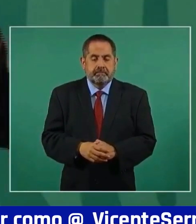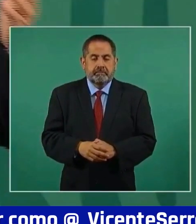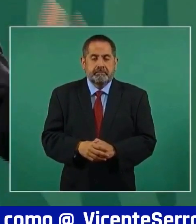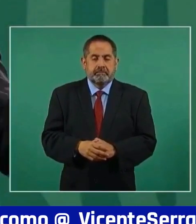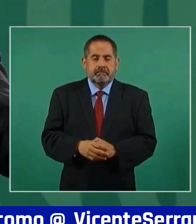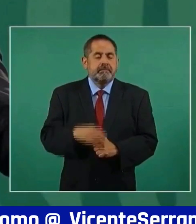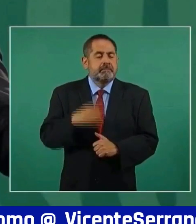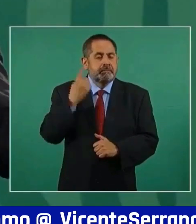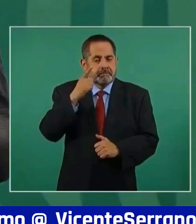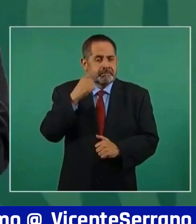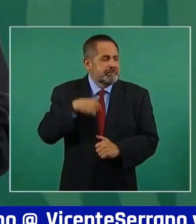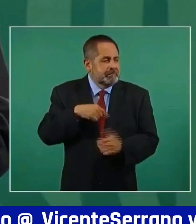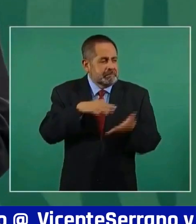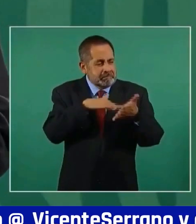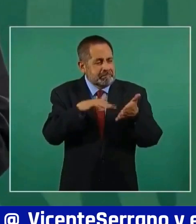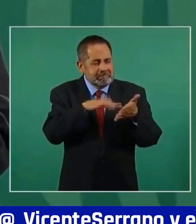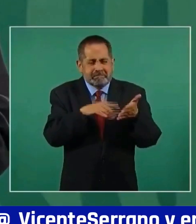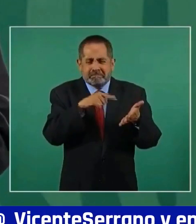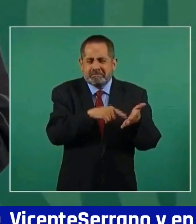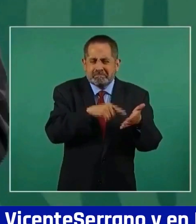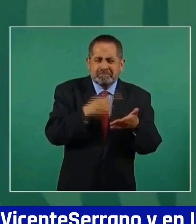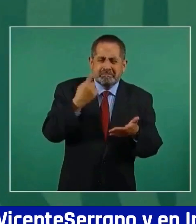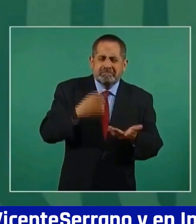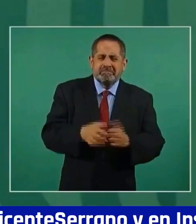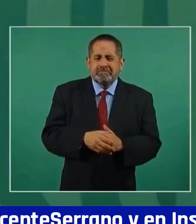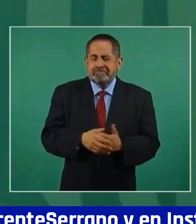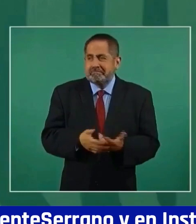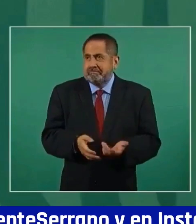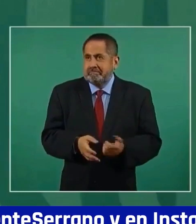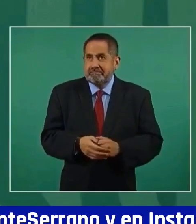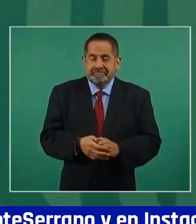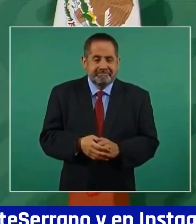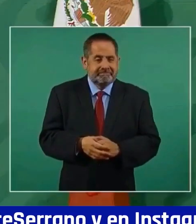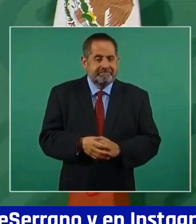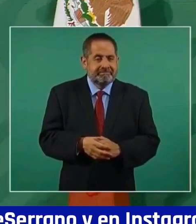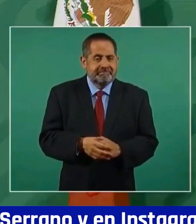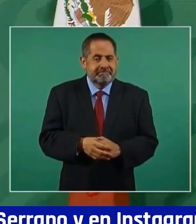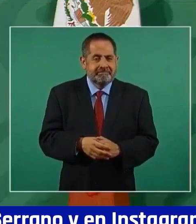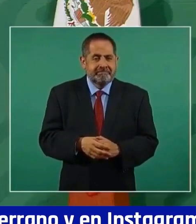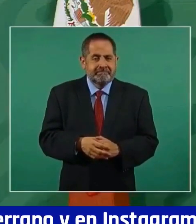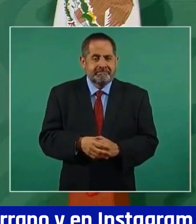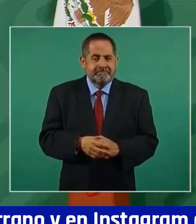¿Para qué voy a leer una columna? Si